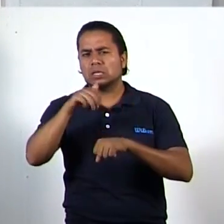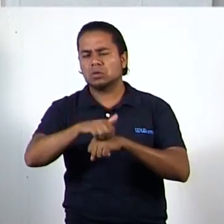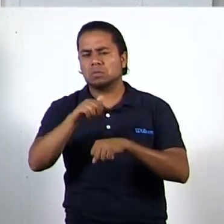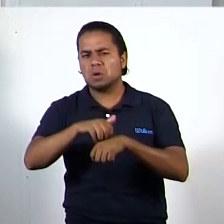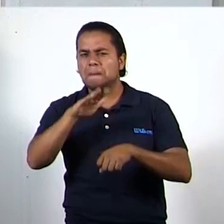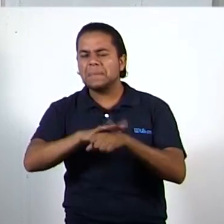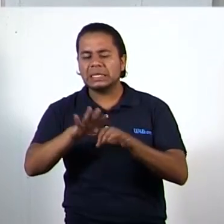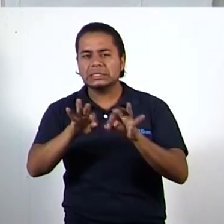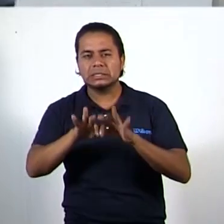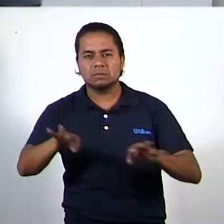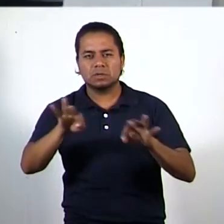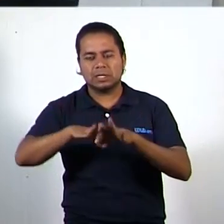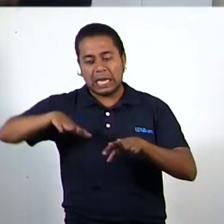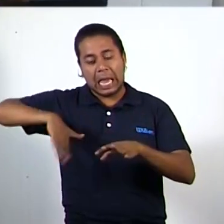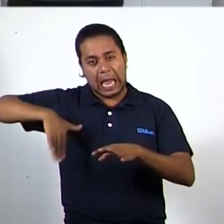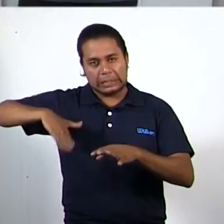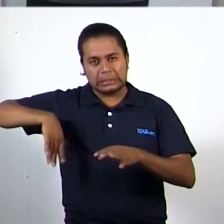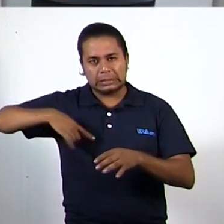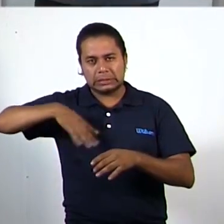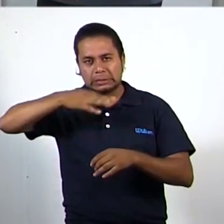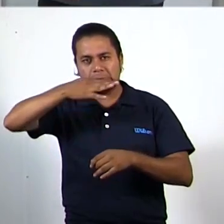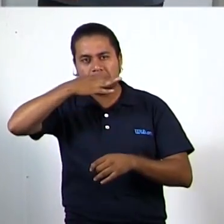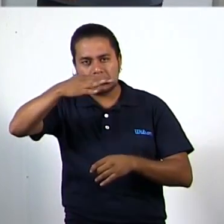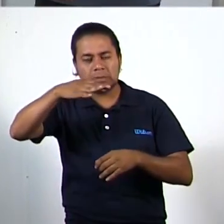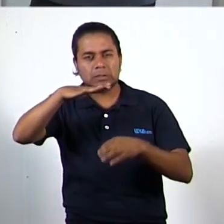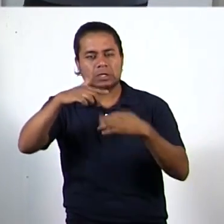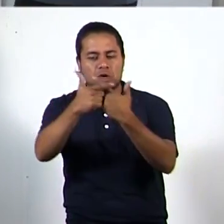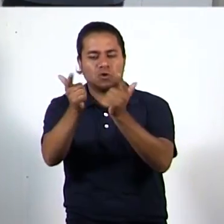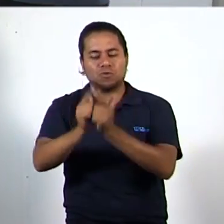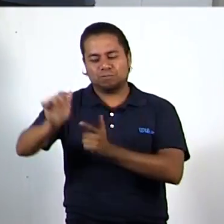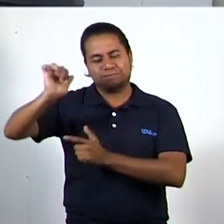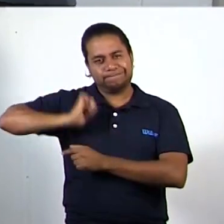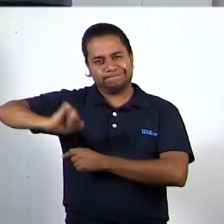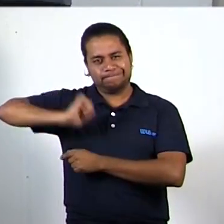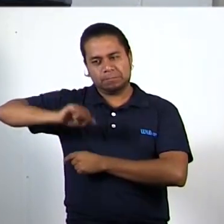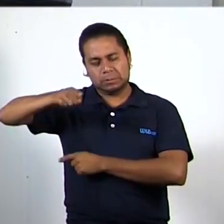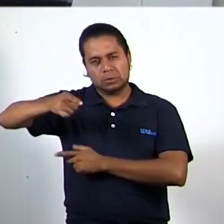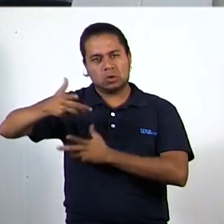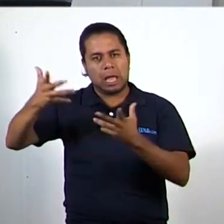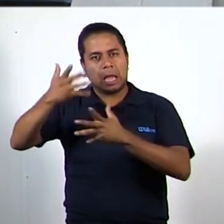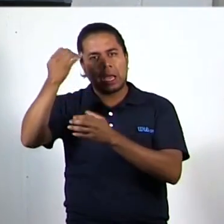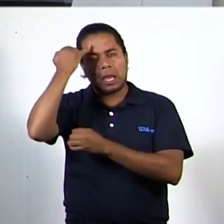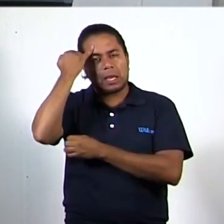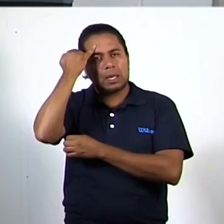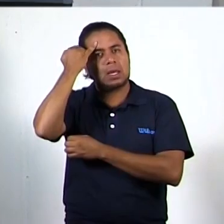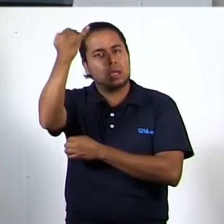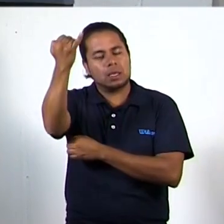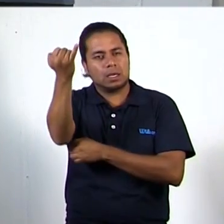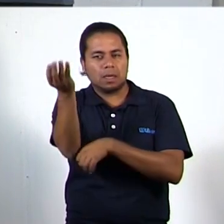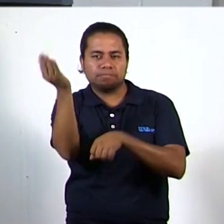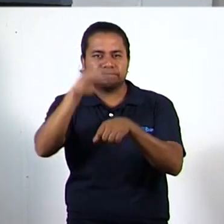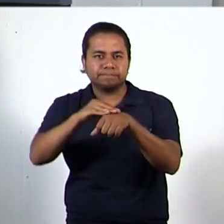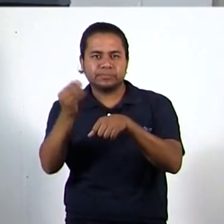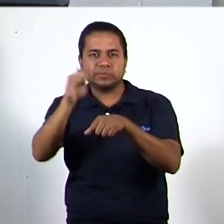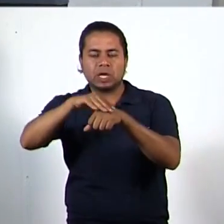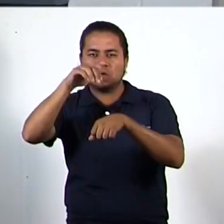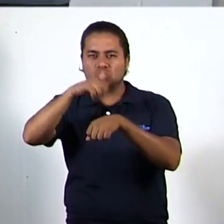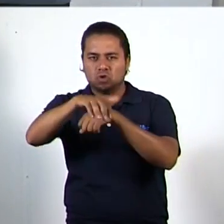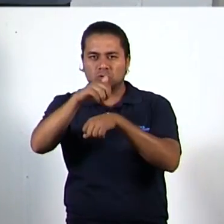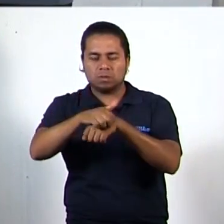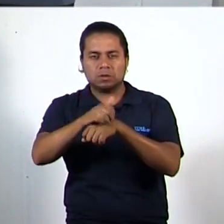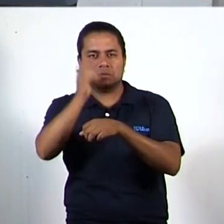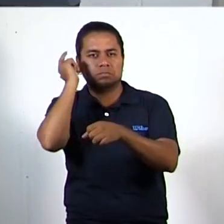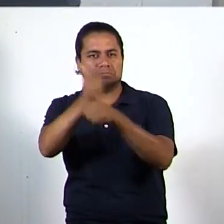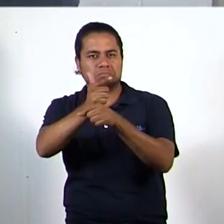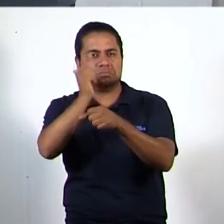Te acabo de mencionar algunas civilizaciones que han hecho o han inventado algunos símbolos. ¿Puedes